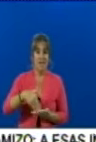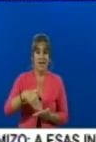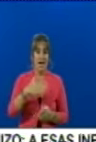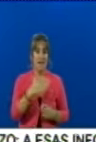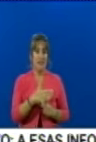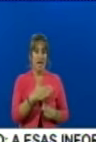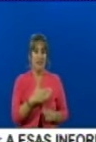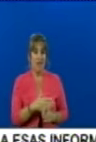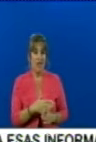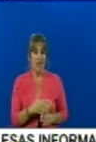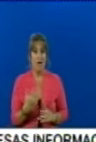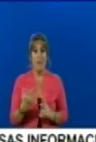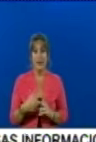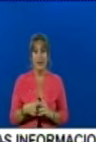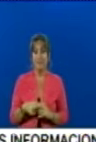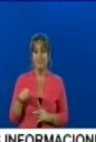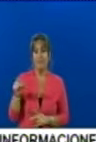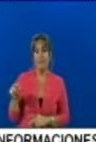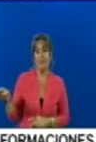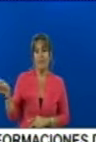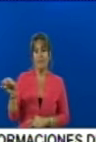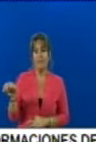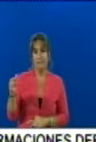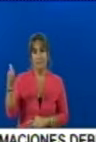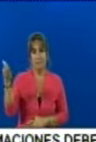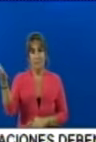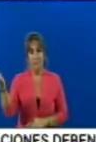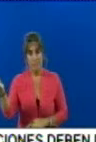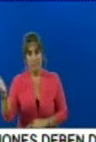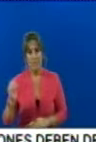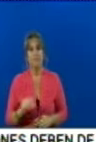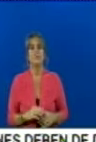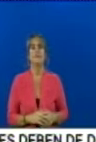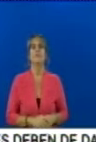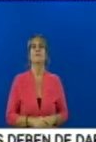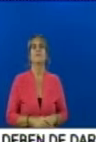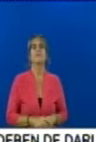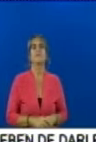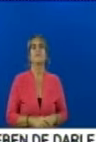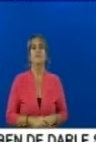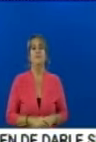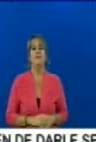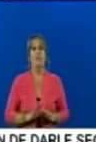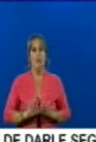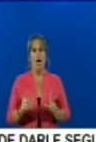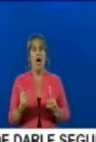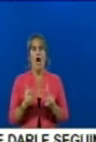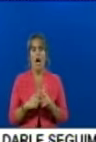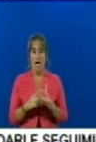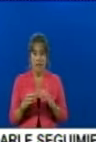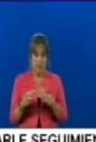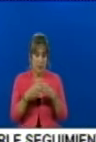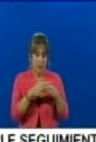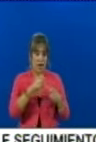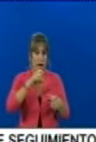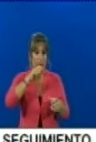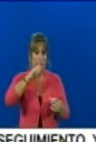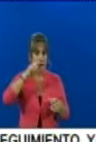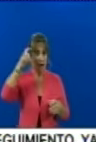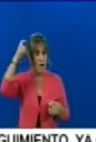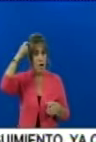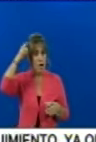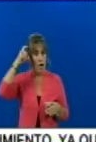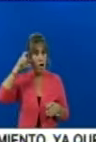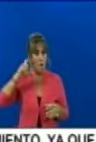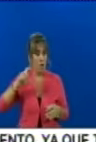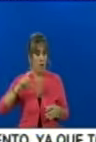cabecera y la tercera en el resto de los municipios. O sea, tenemos parte de esa compota de abril,